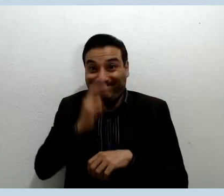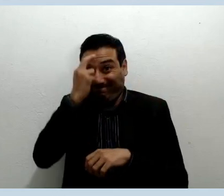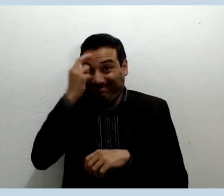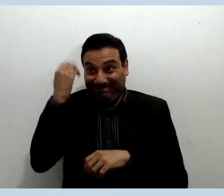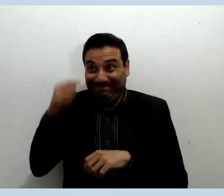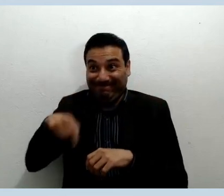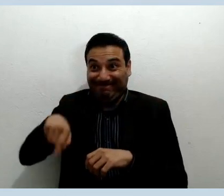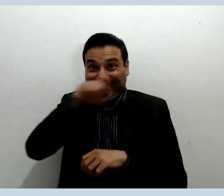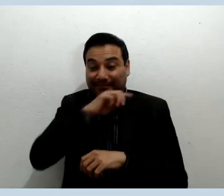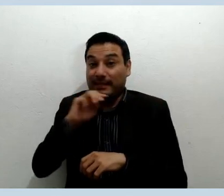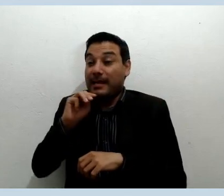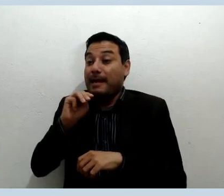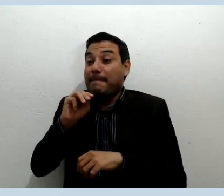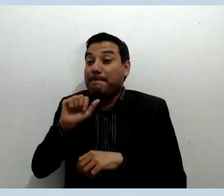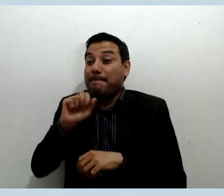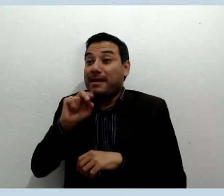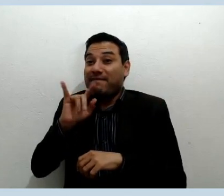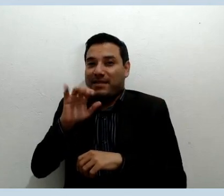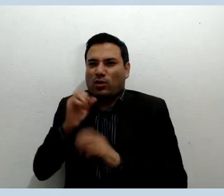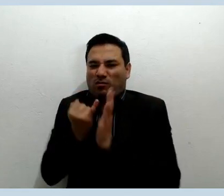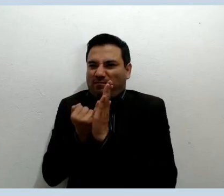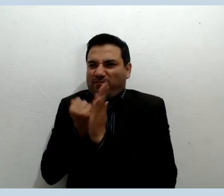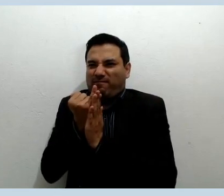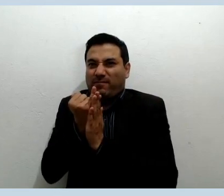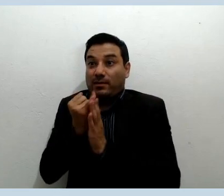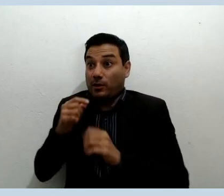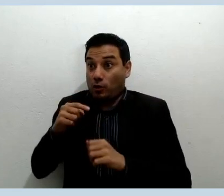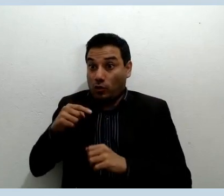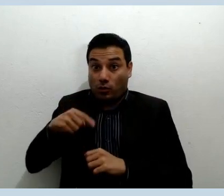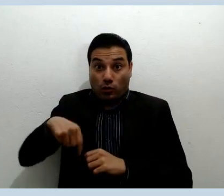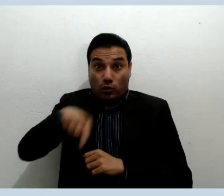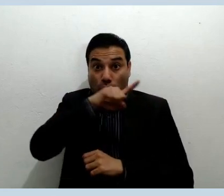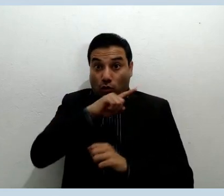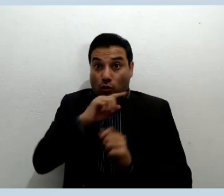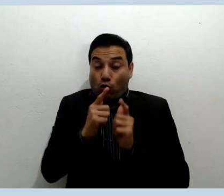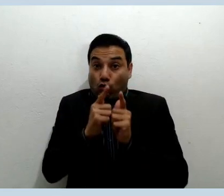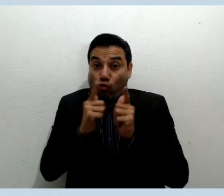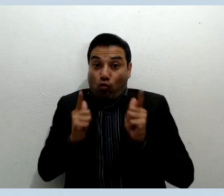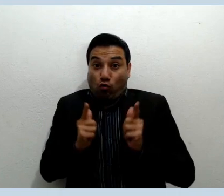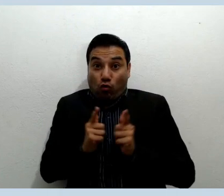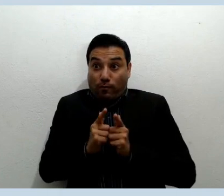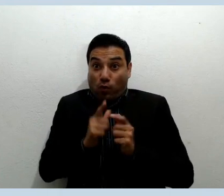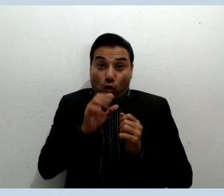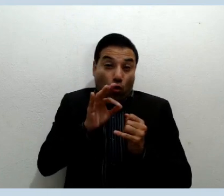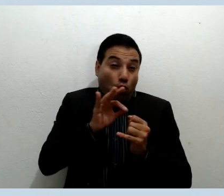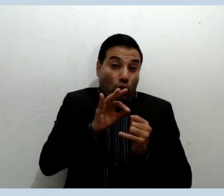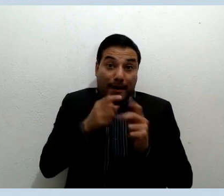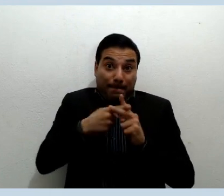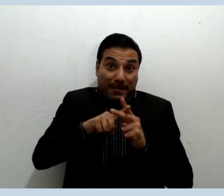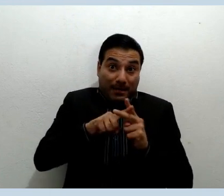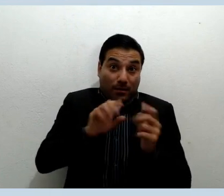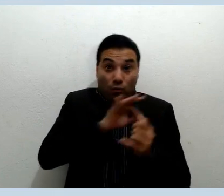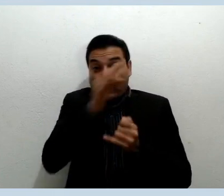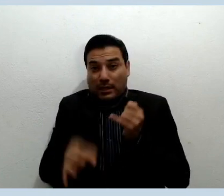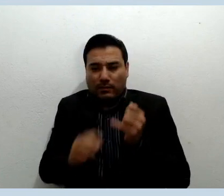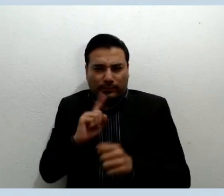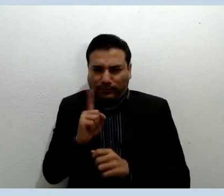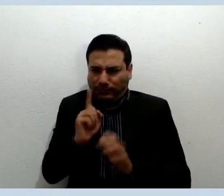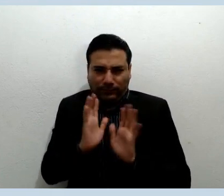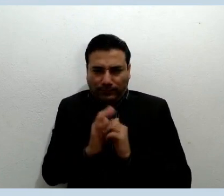comitiva que inició ni tampoco la que terminará apuntes y antes de sintetizar lo que le deseamos a